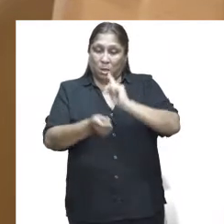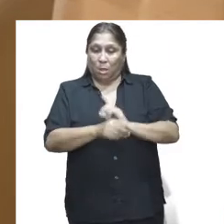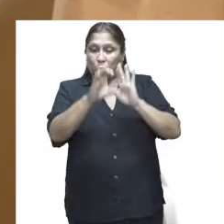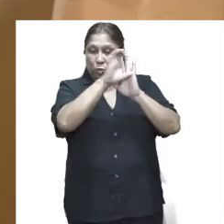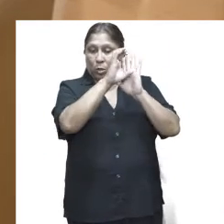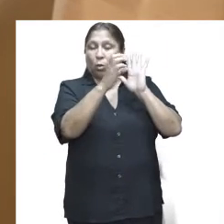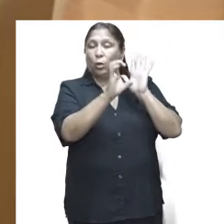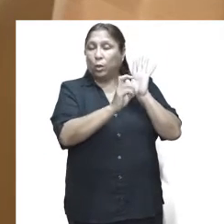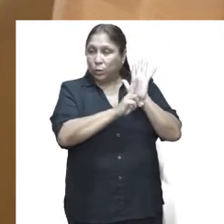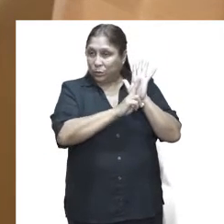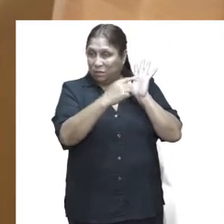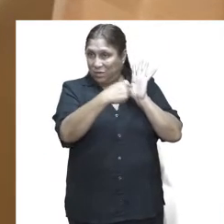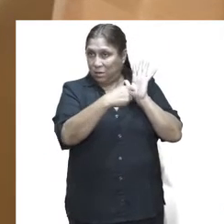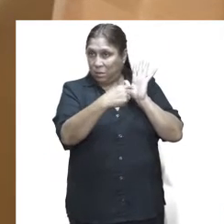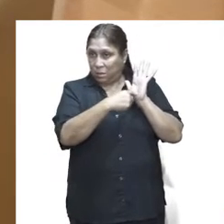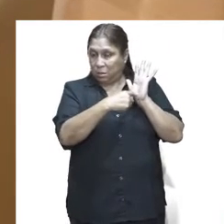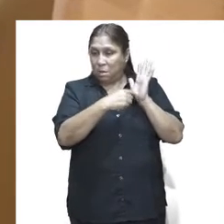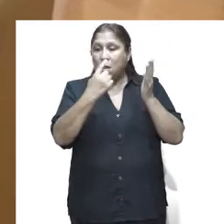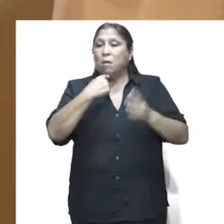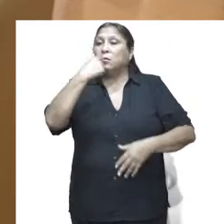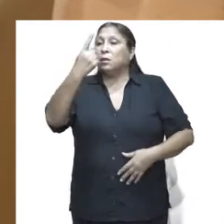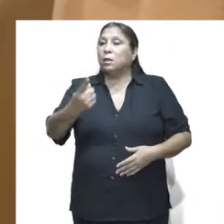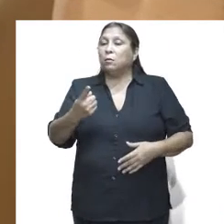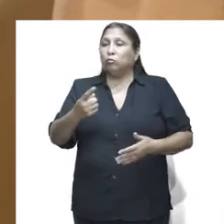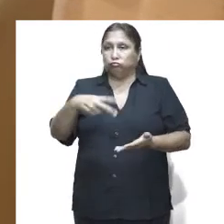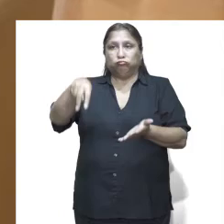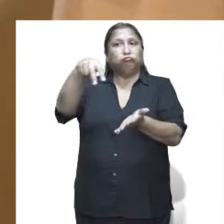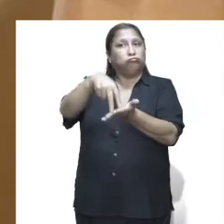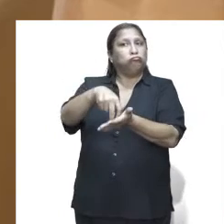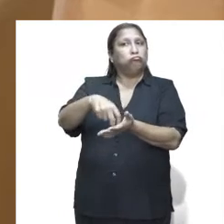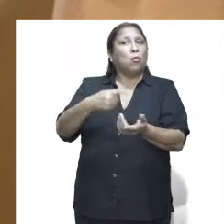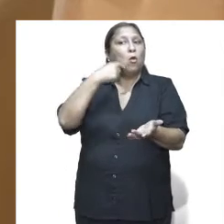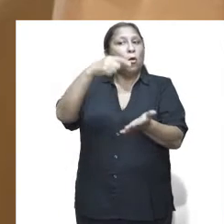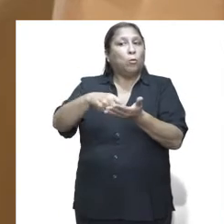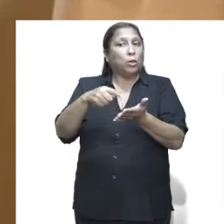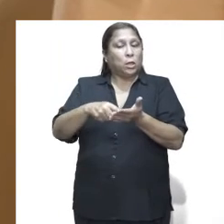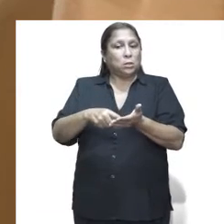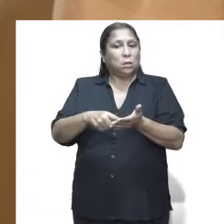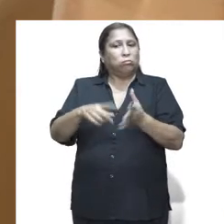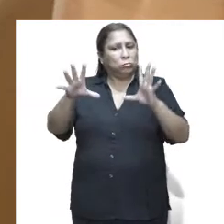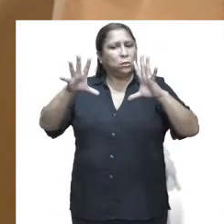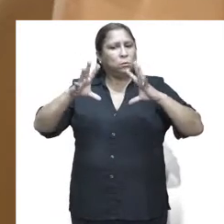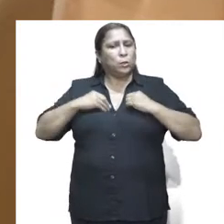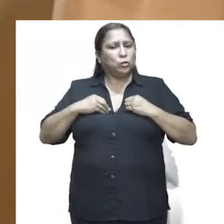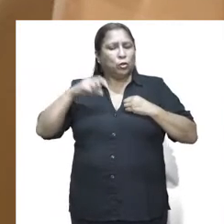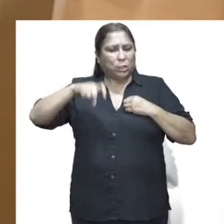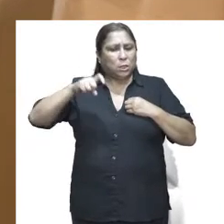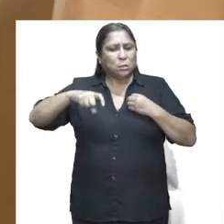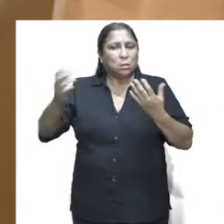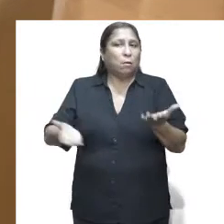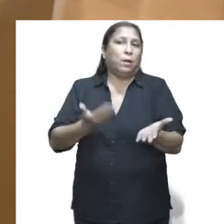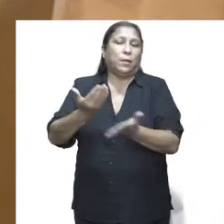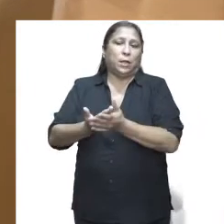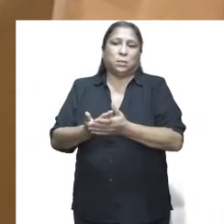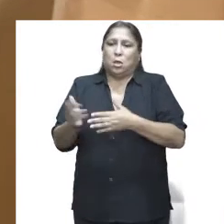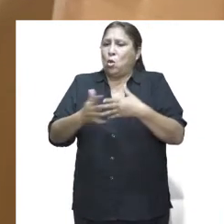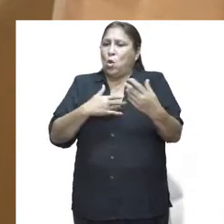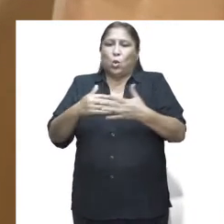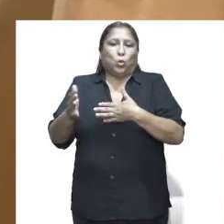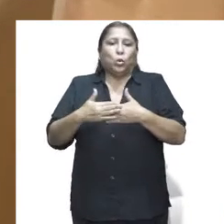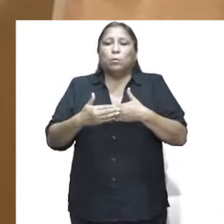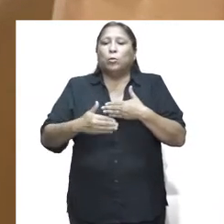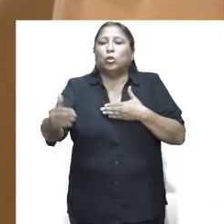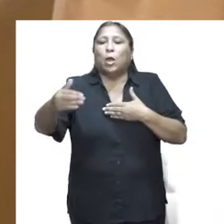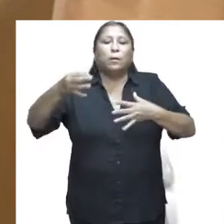¿no? Manifestamos nuestra posición porque este reconocimiento tenía que darse más allá a nivel